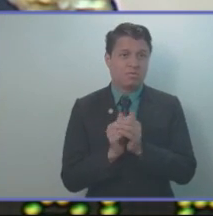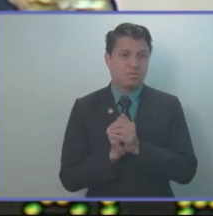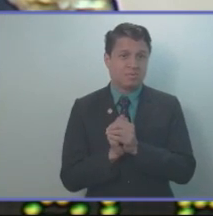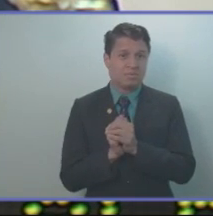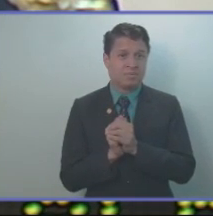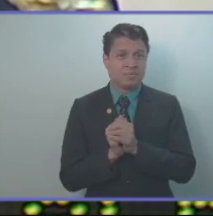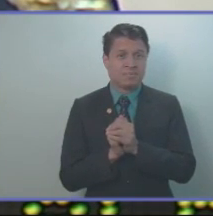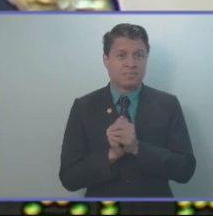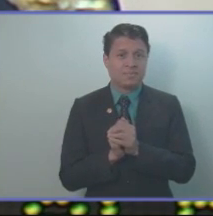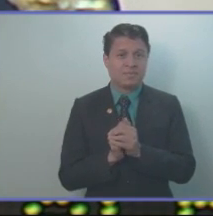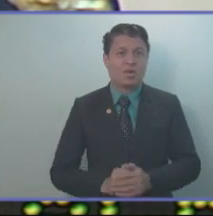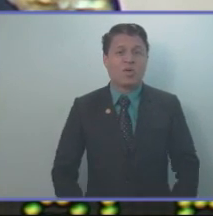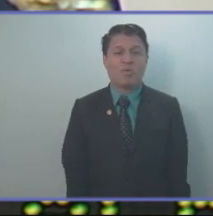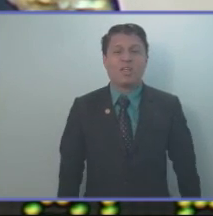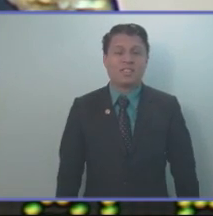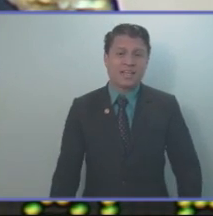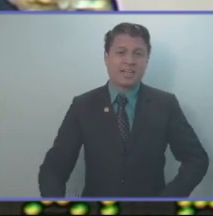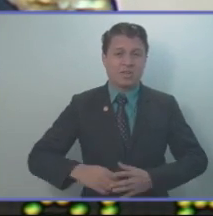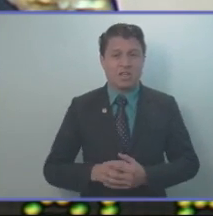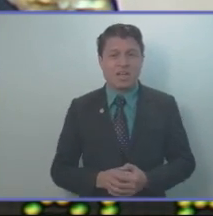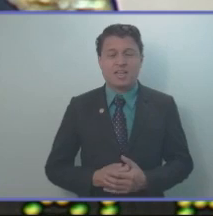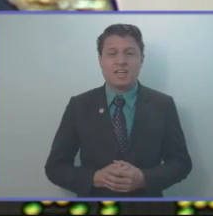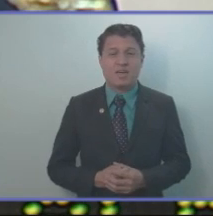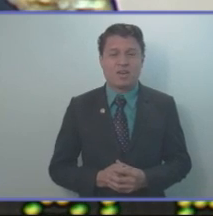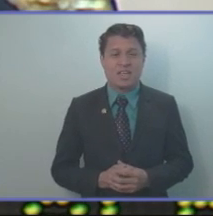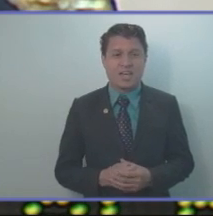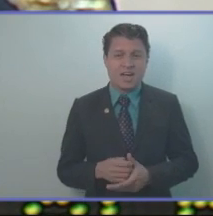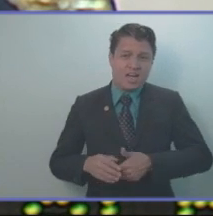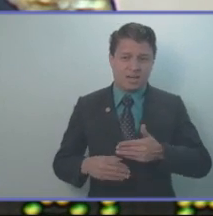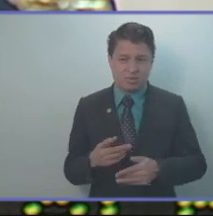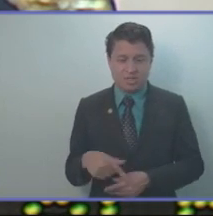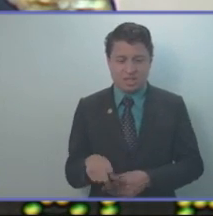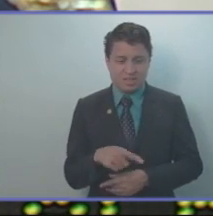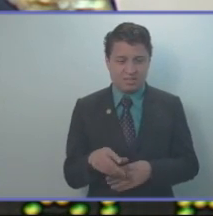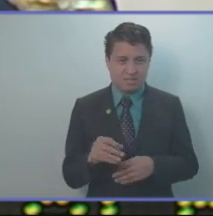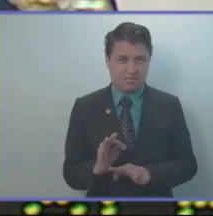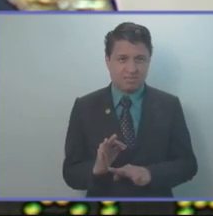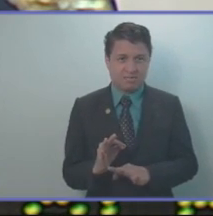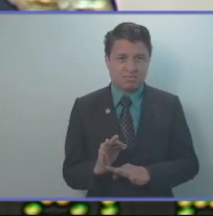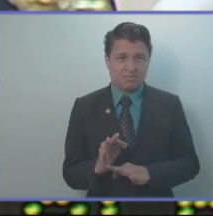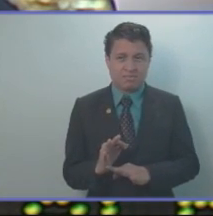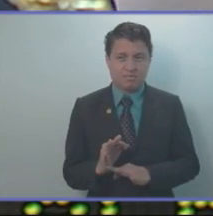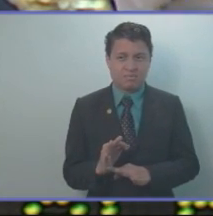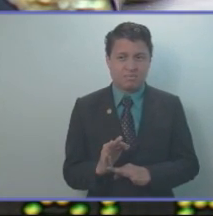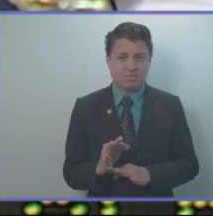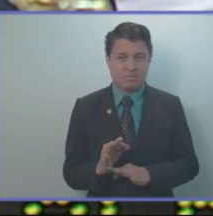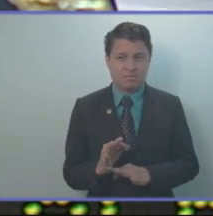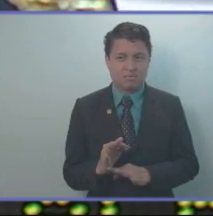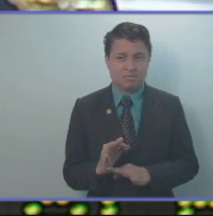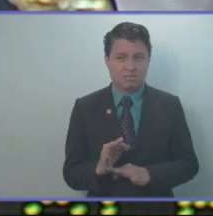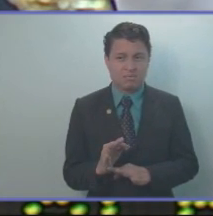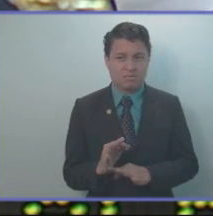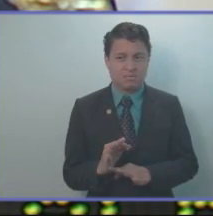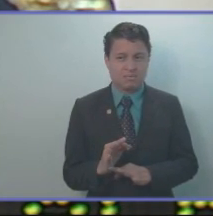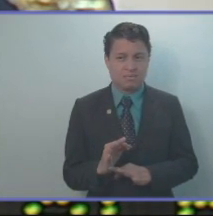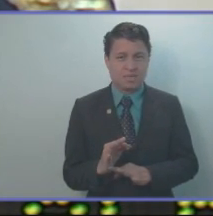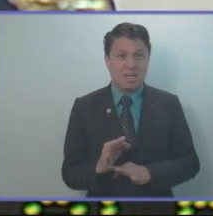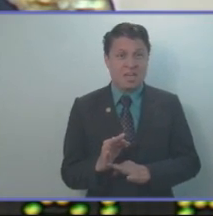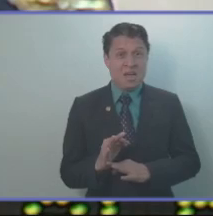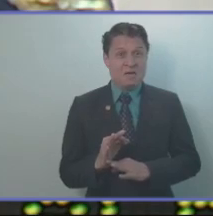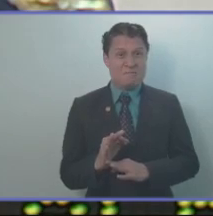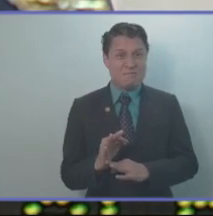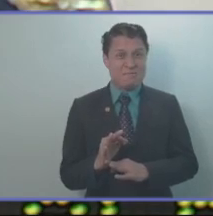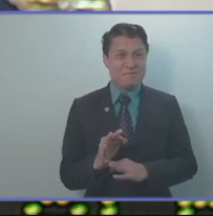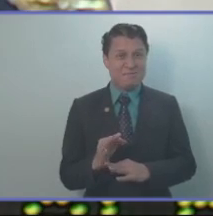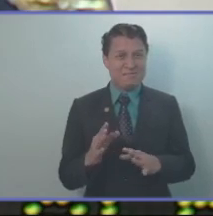no tenemos un modelo de desarrollo que utilice este beneficio de la abundancia de